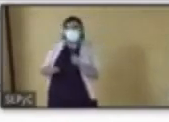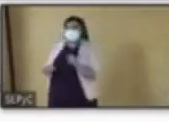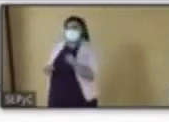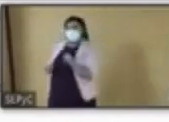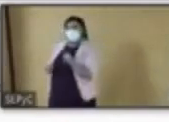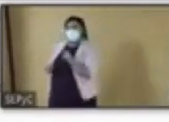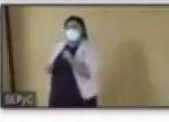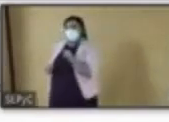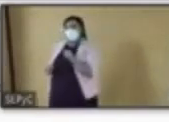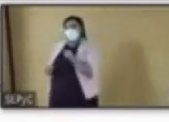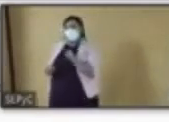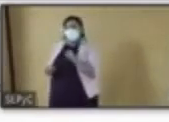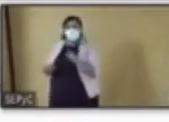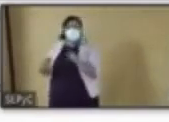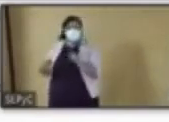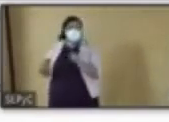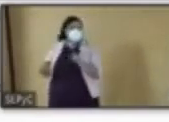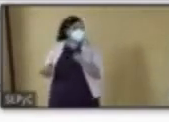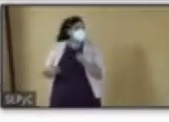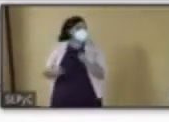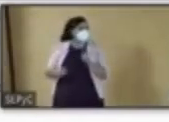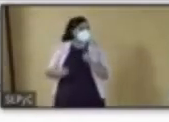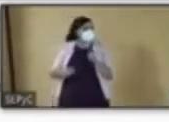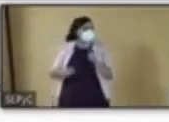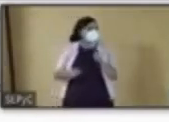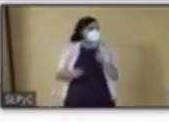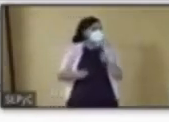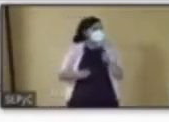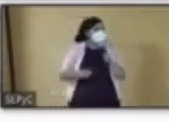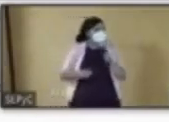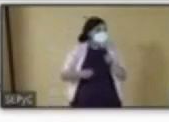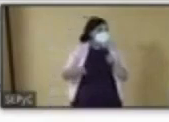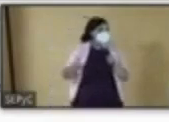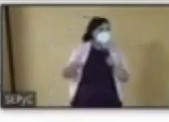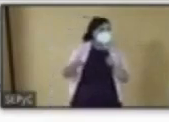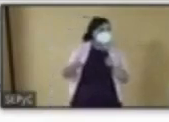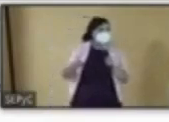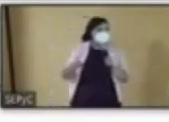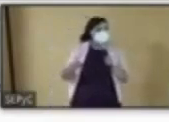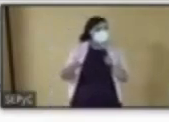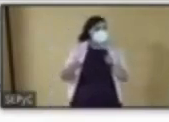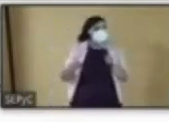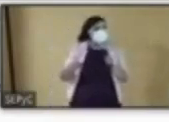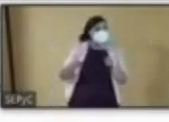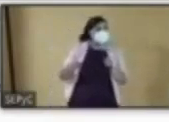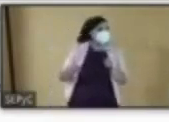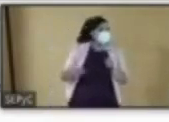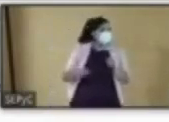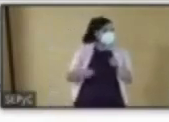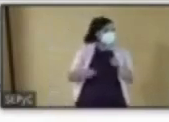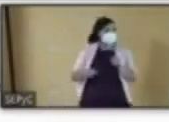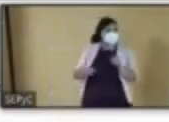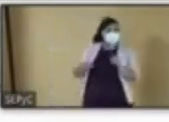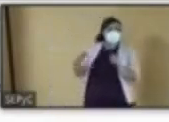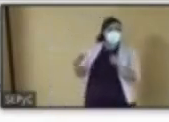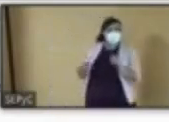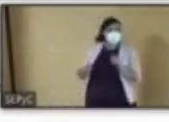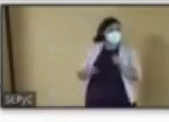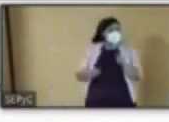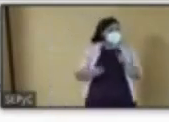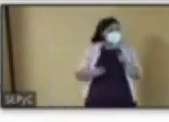registrado a nuestro nombre o a nombre de nuestra pareja o nuestro dependiente económico, y de hecho en todos los espacios podemos generar ese tipo de información. Si no